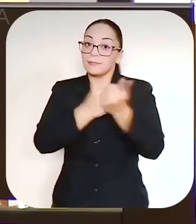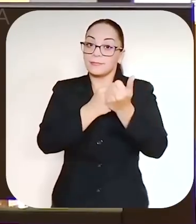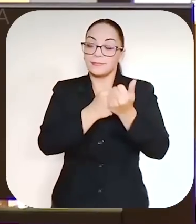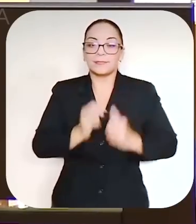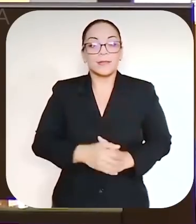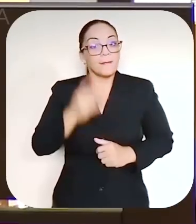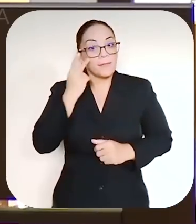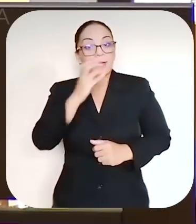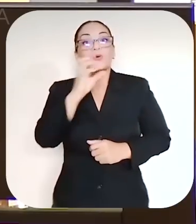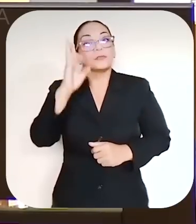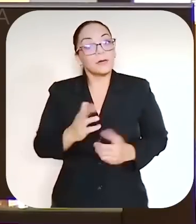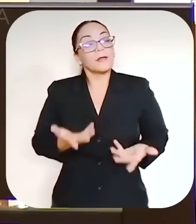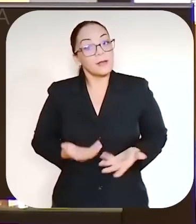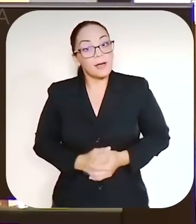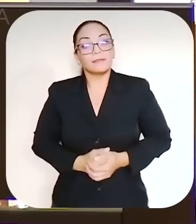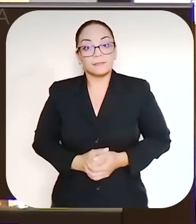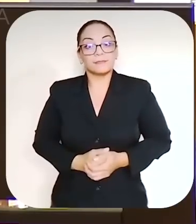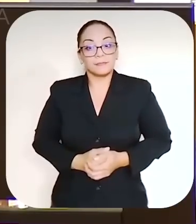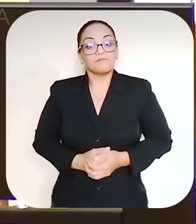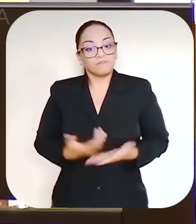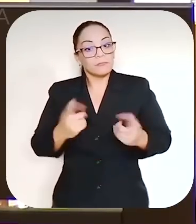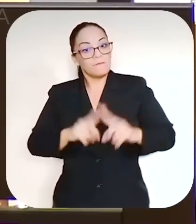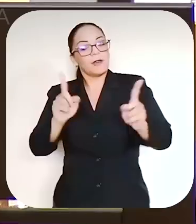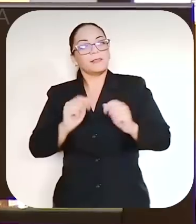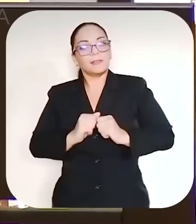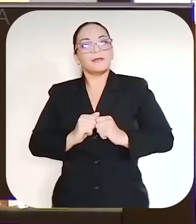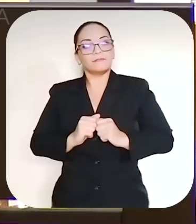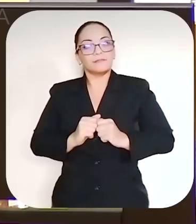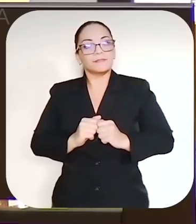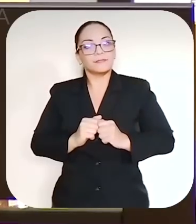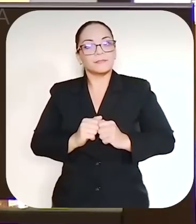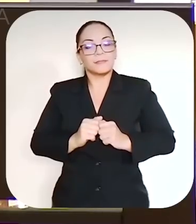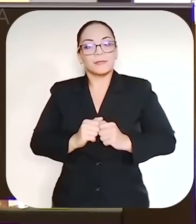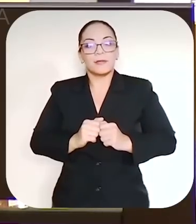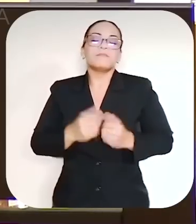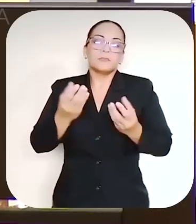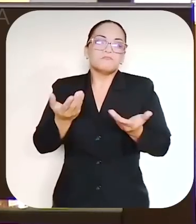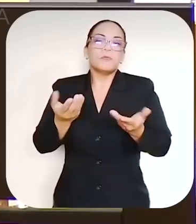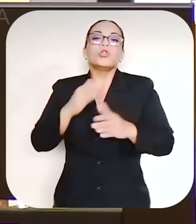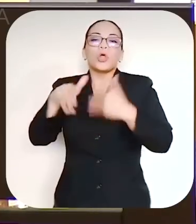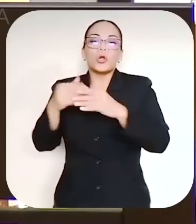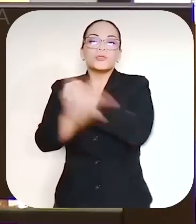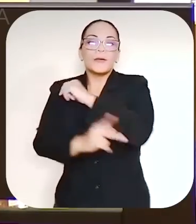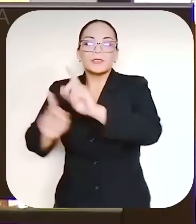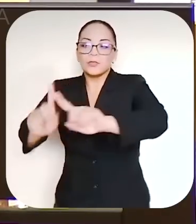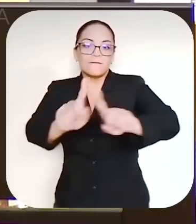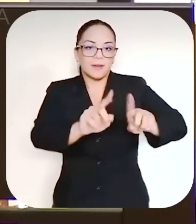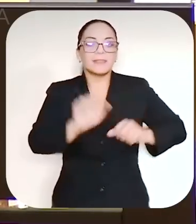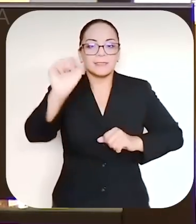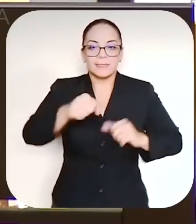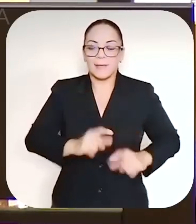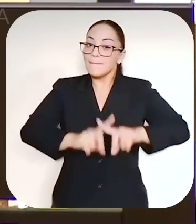nosotros como país Costa Rica se ha diferenciado de muchos países todos los países Somos únicos en ser